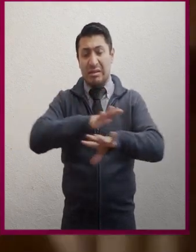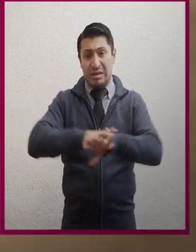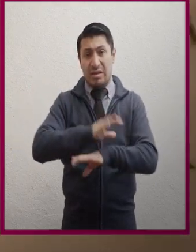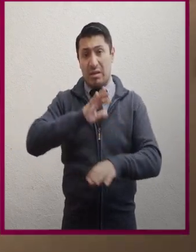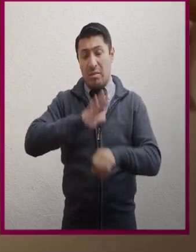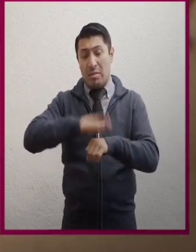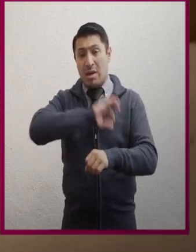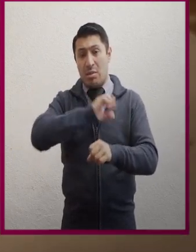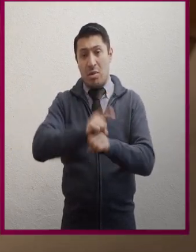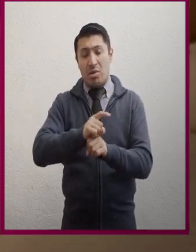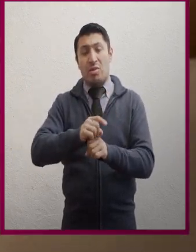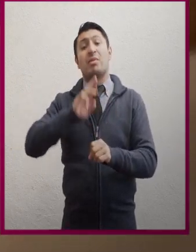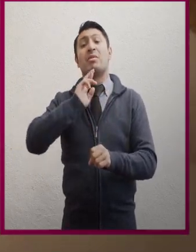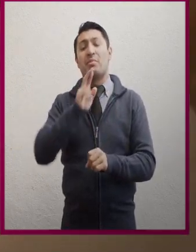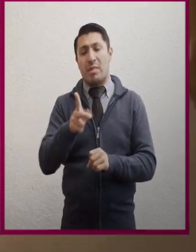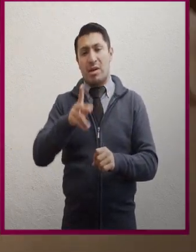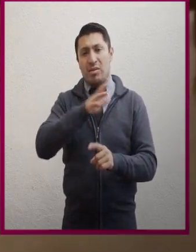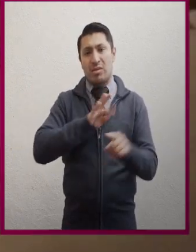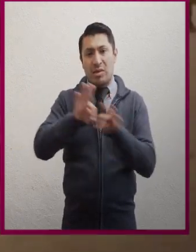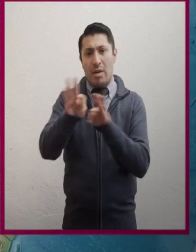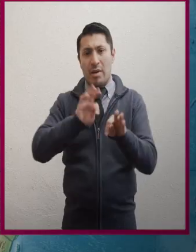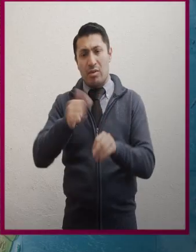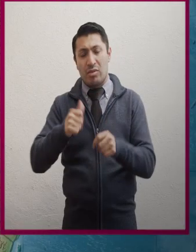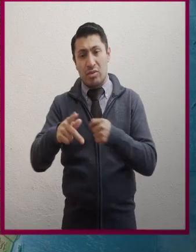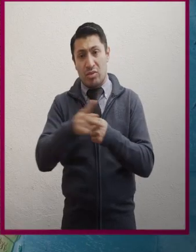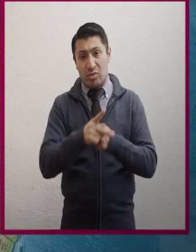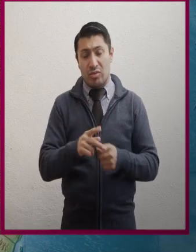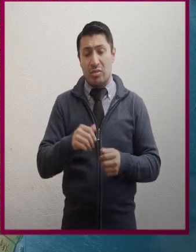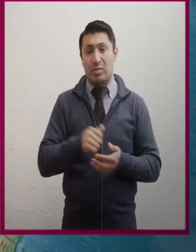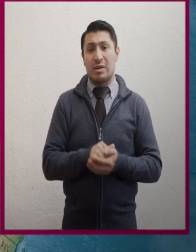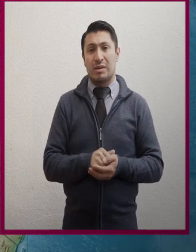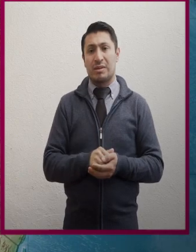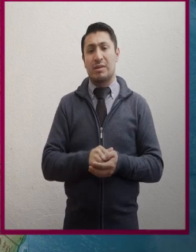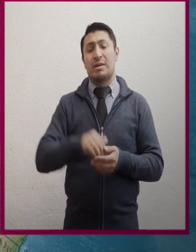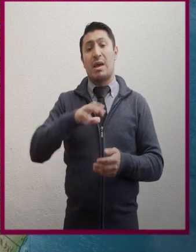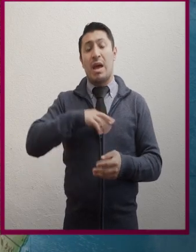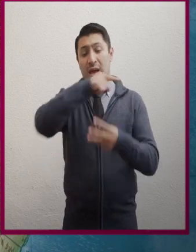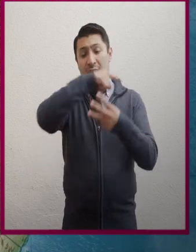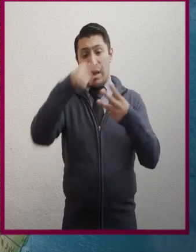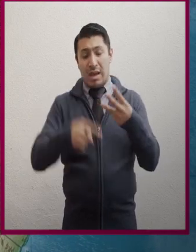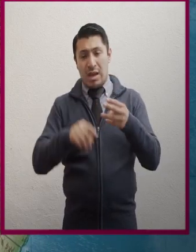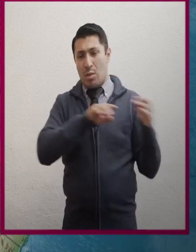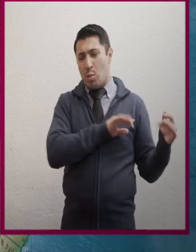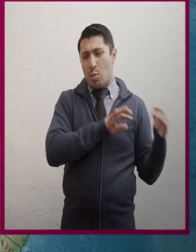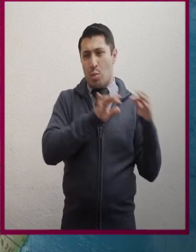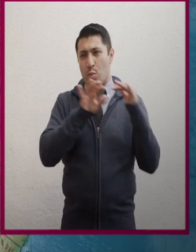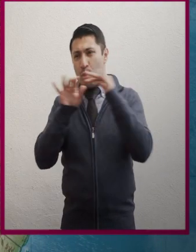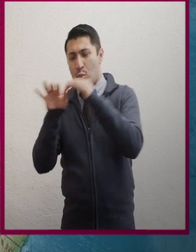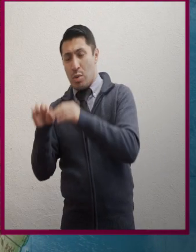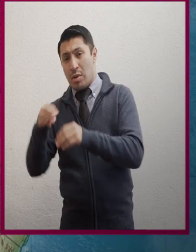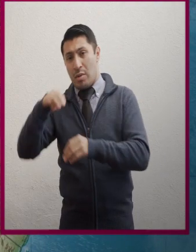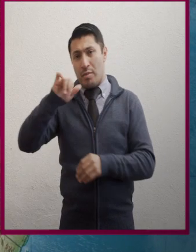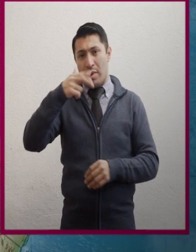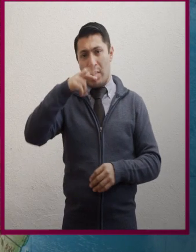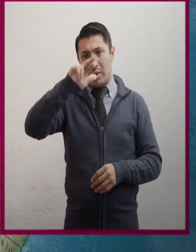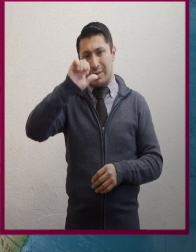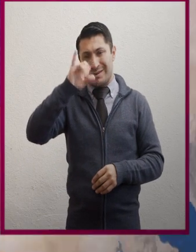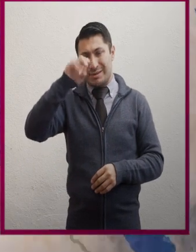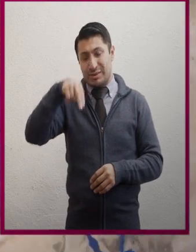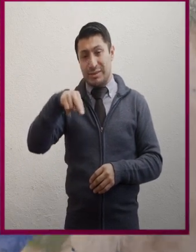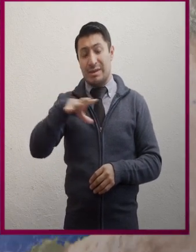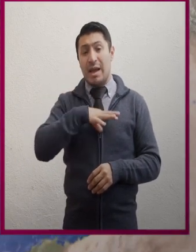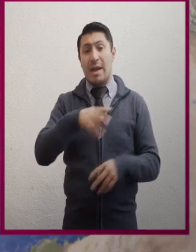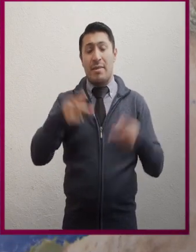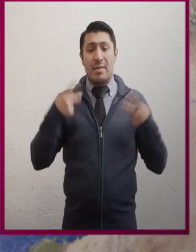buscar opciones en otra parte. De acuerdo con la Cruz Roja Española, se pueden clasificar 3 tipos de migración en Mauritania.